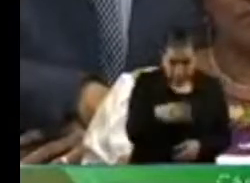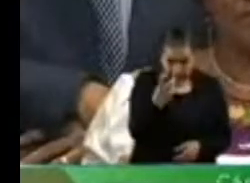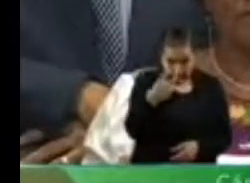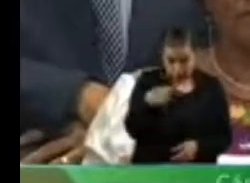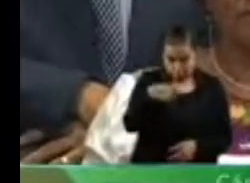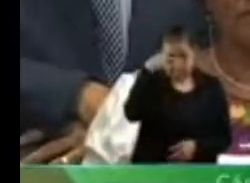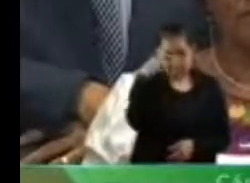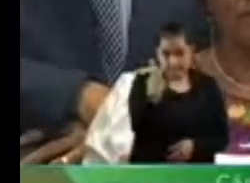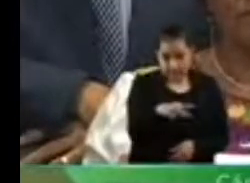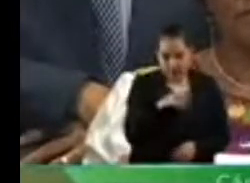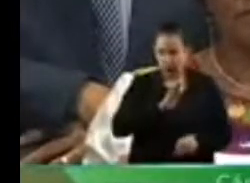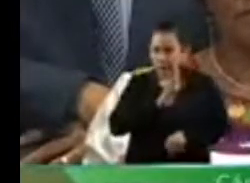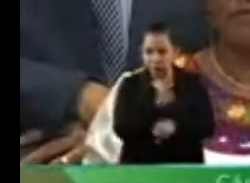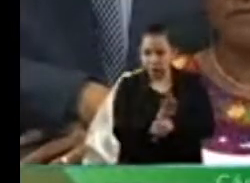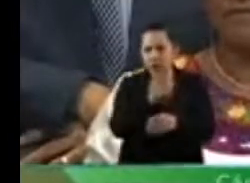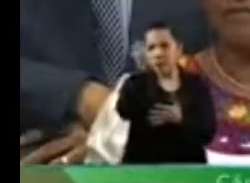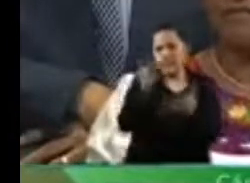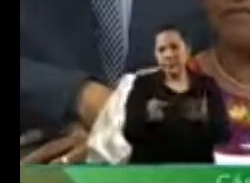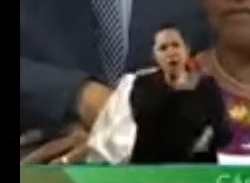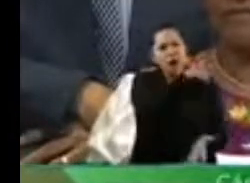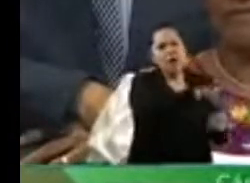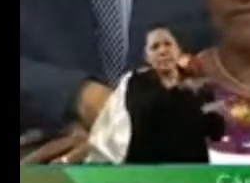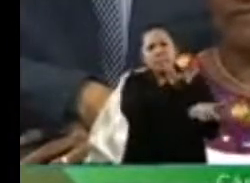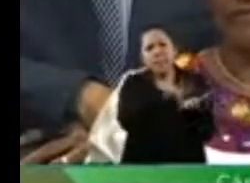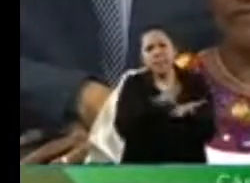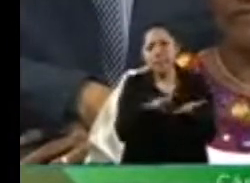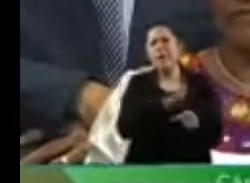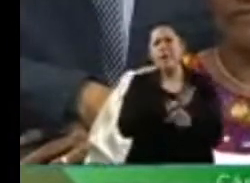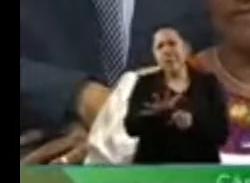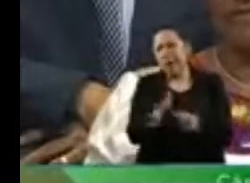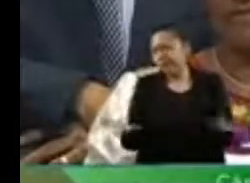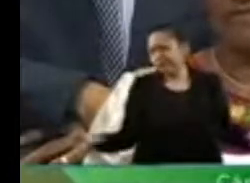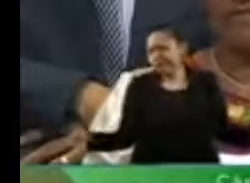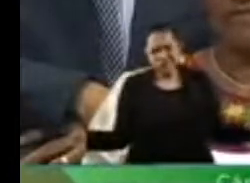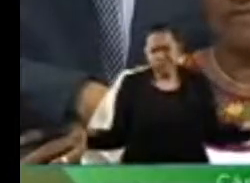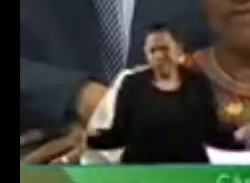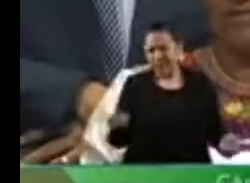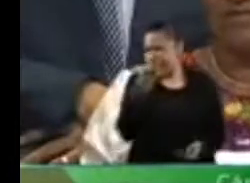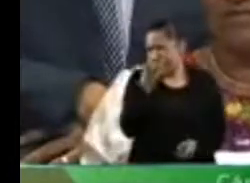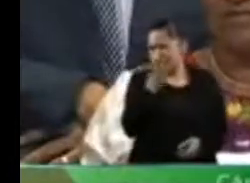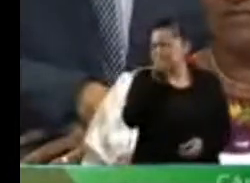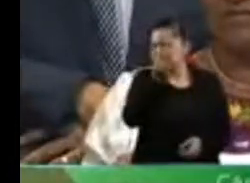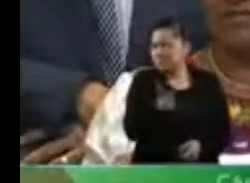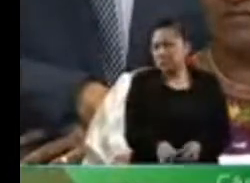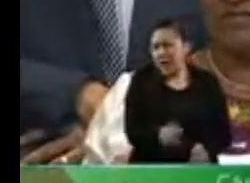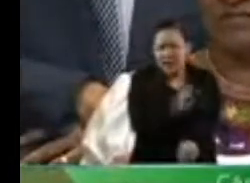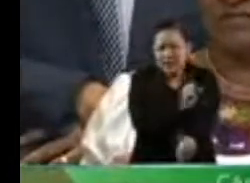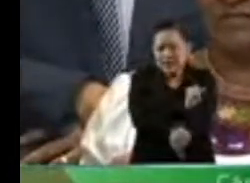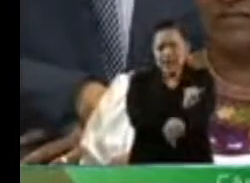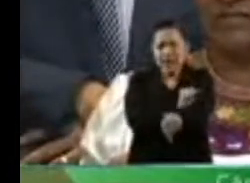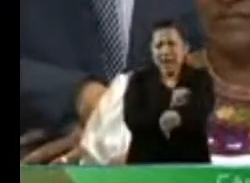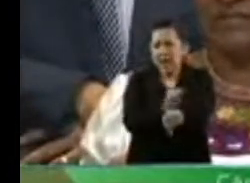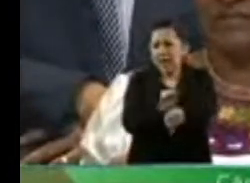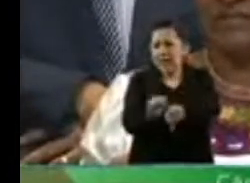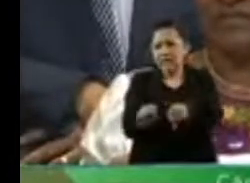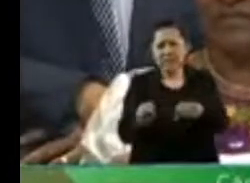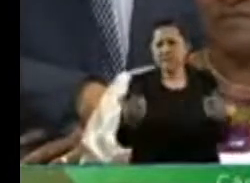nacionales? Es muy simple, es muy sencillo. Hoy